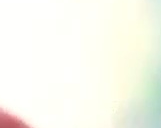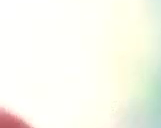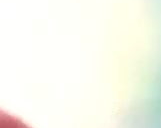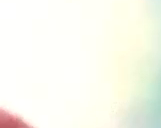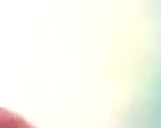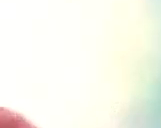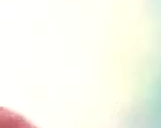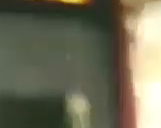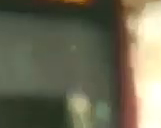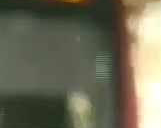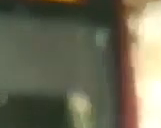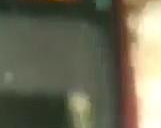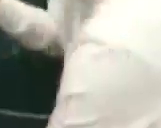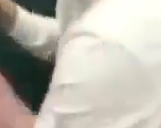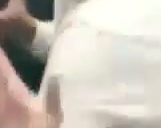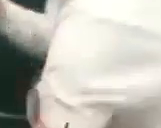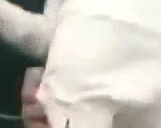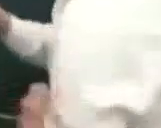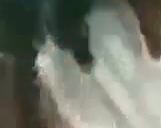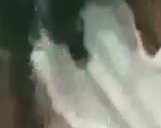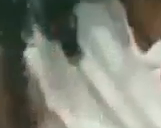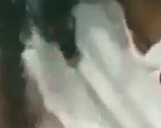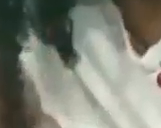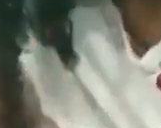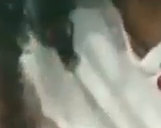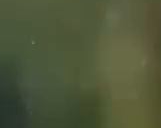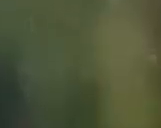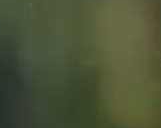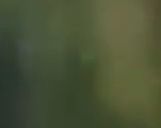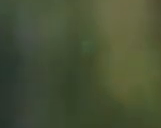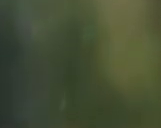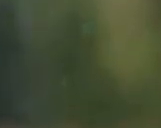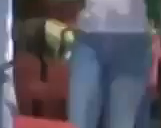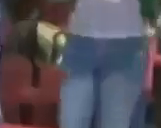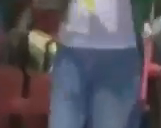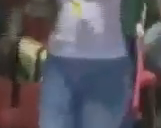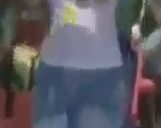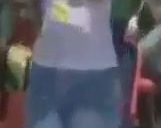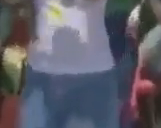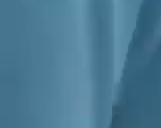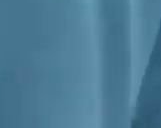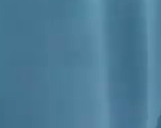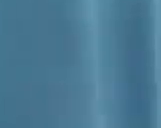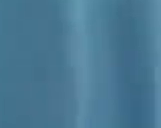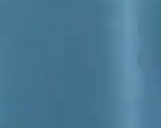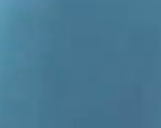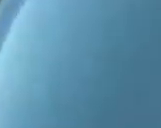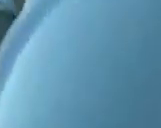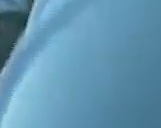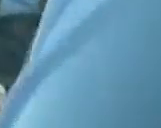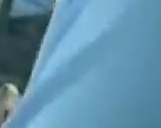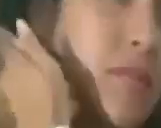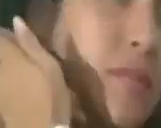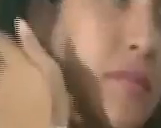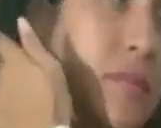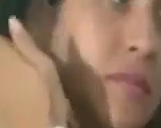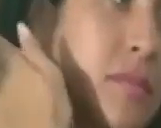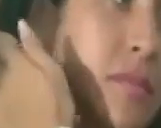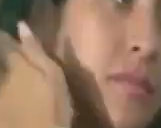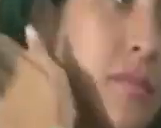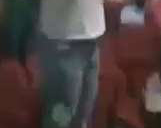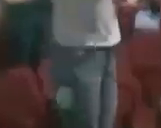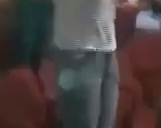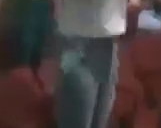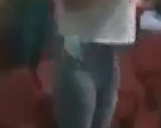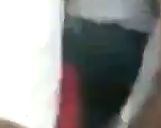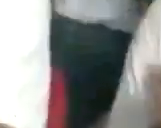Ustedes son la historia viva, ustedes son el relato completo de la historia de aquí a los años por venir y por